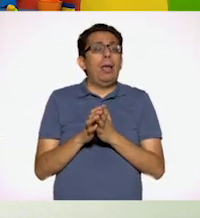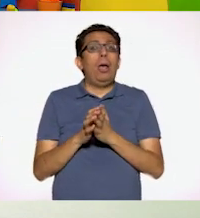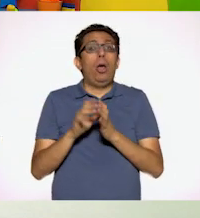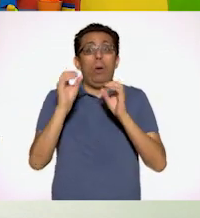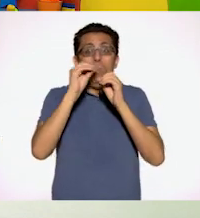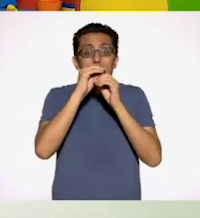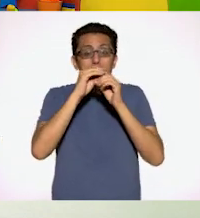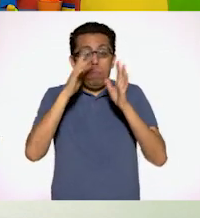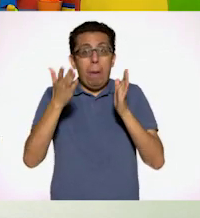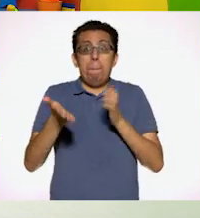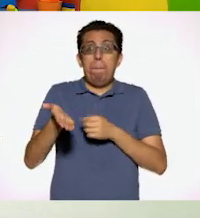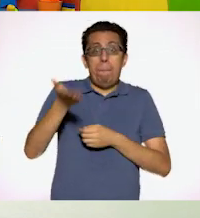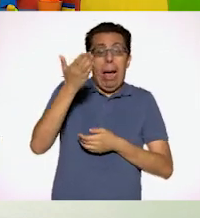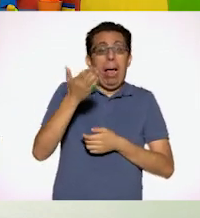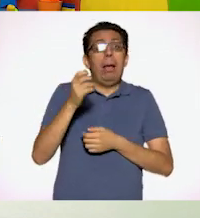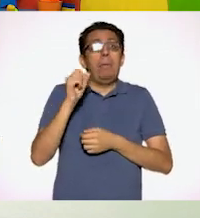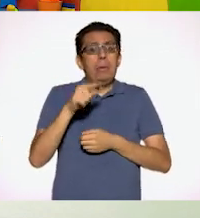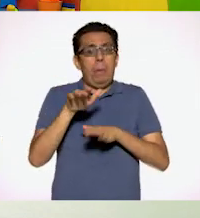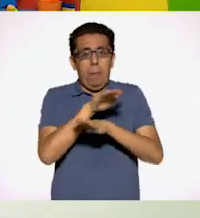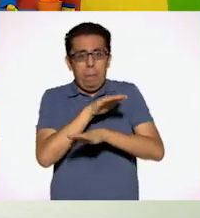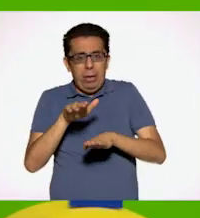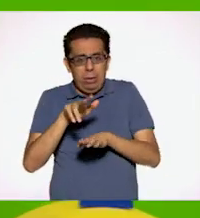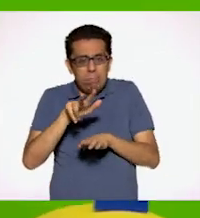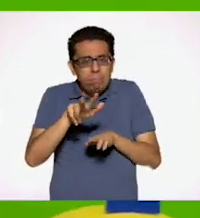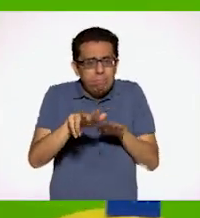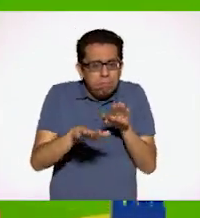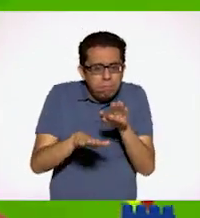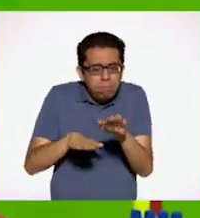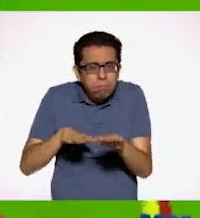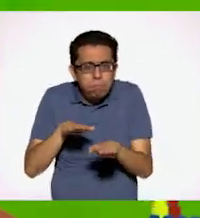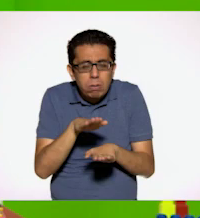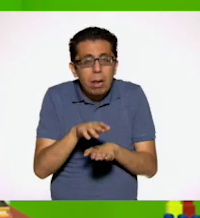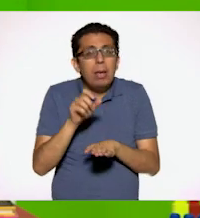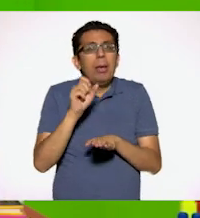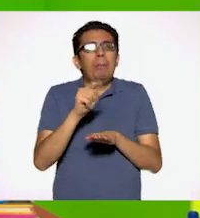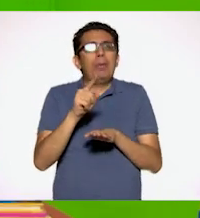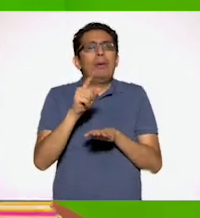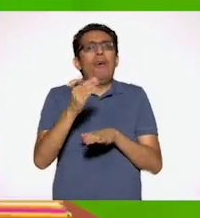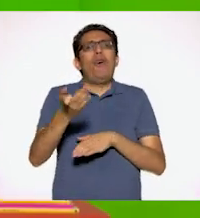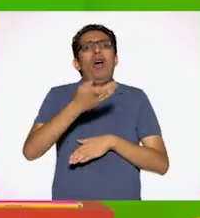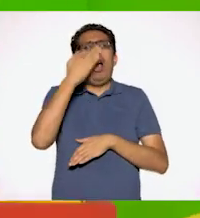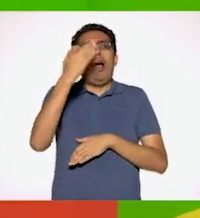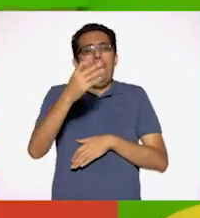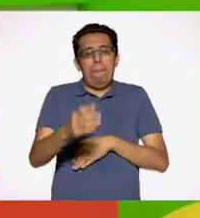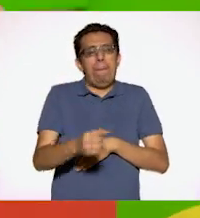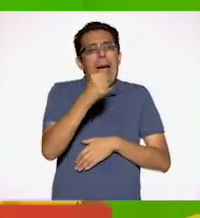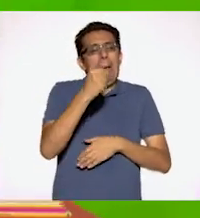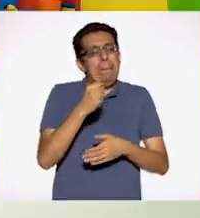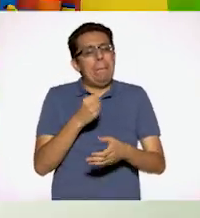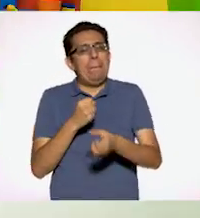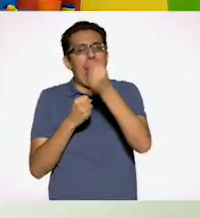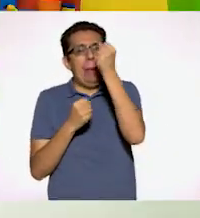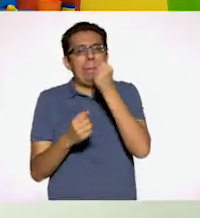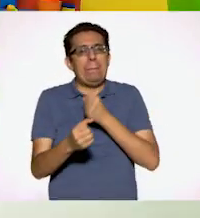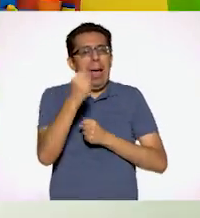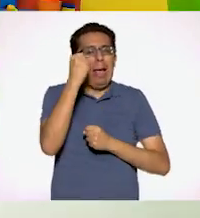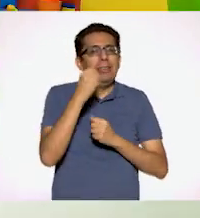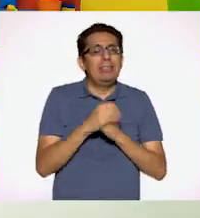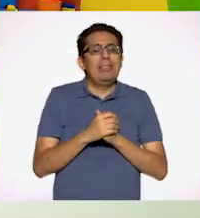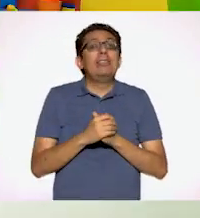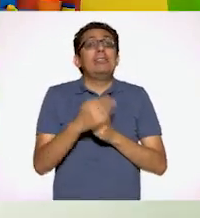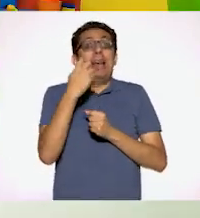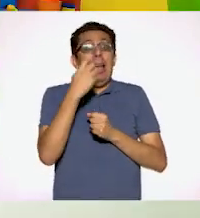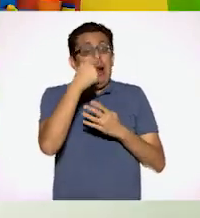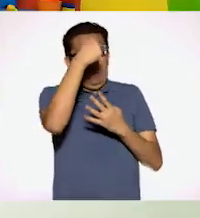el globo, nos arrastramos en el piso y recogimos margaritas en un solo pie. ¡Oh, muy bien!